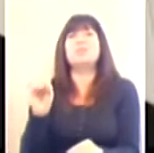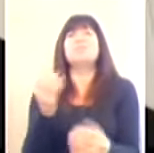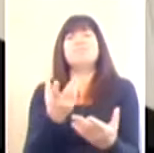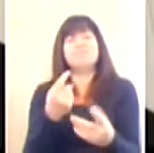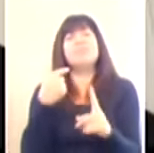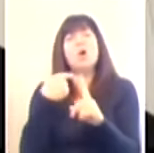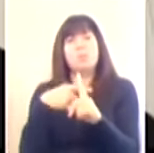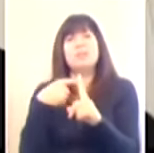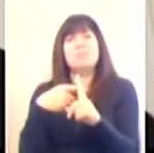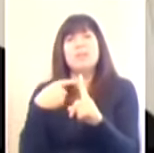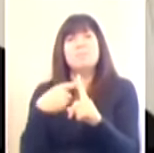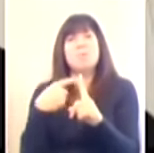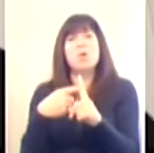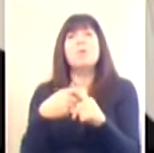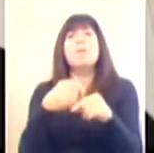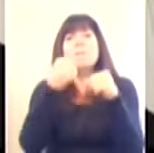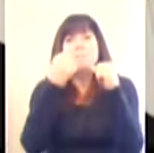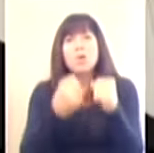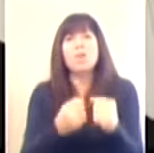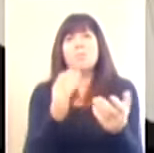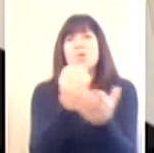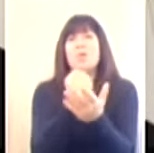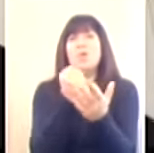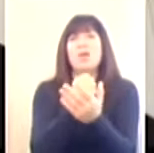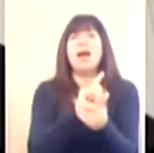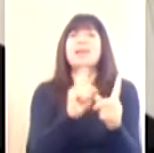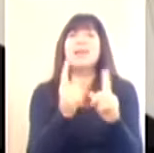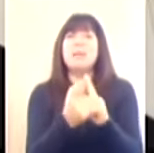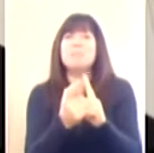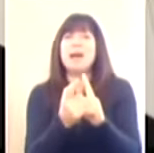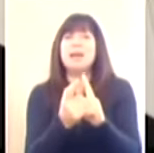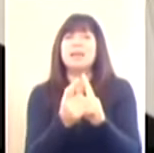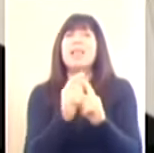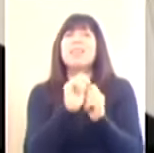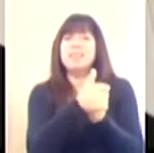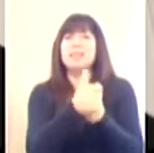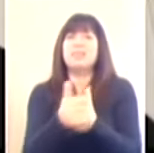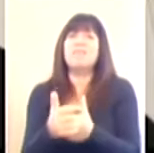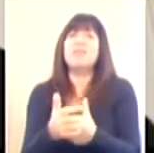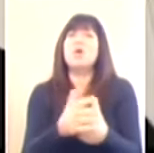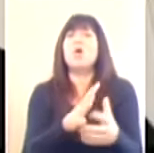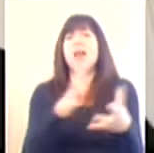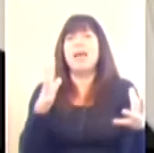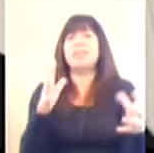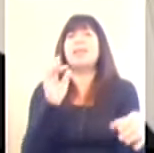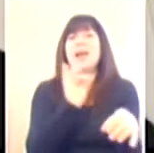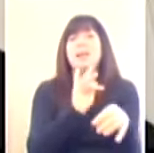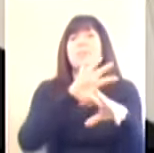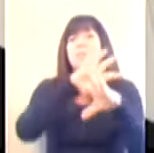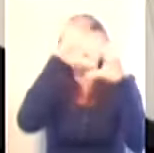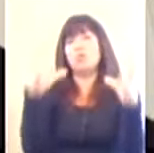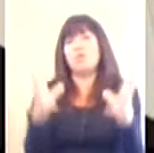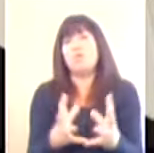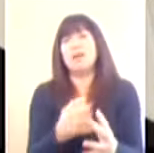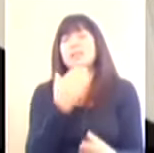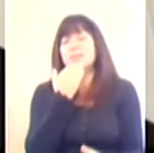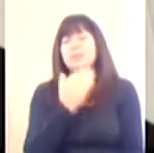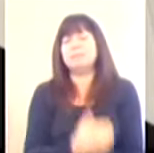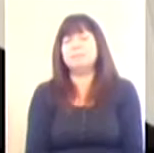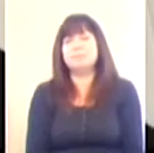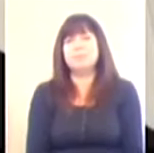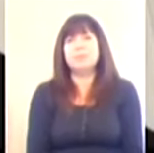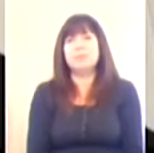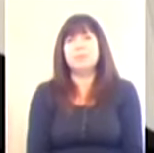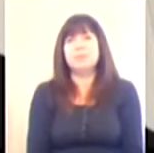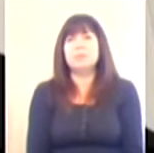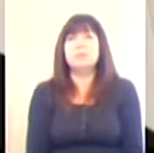tengamos de abordar este desafío enorme como es el calentamiento global de buena manera. Lo segundo,